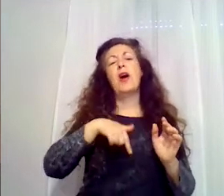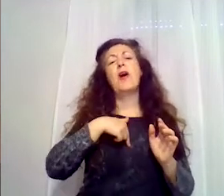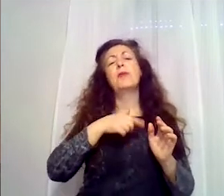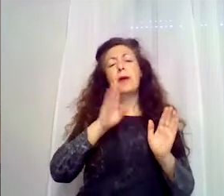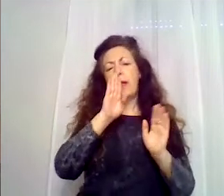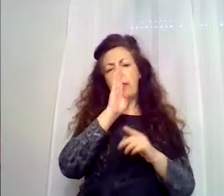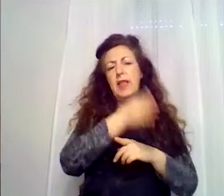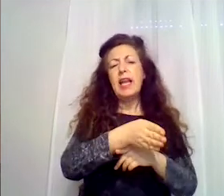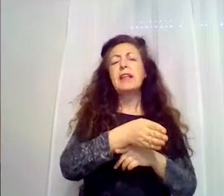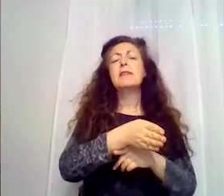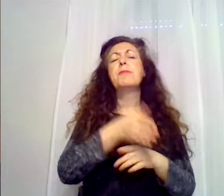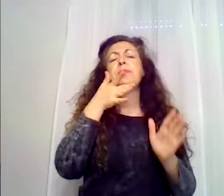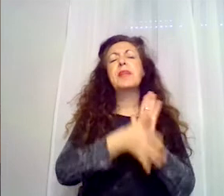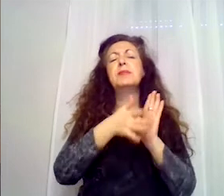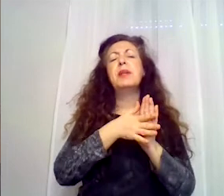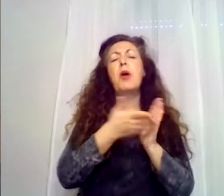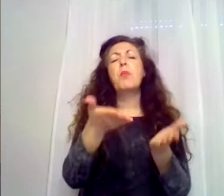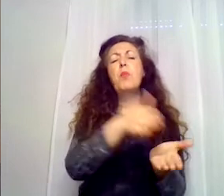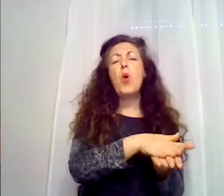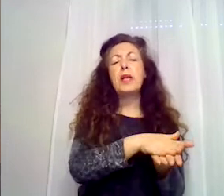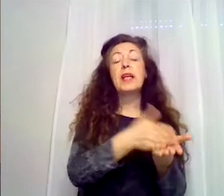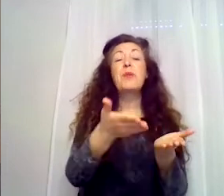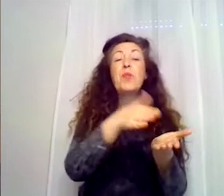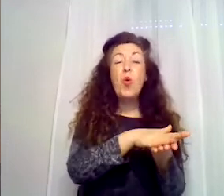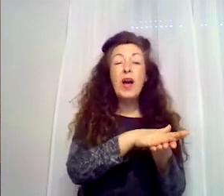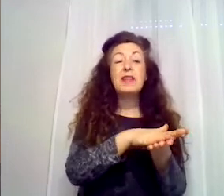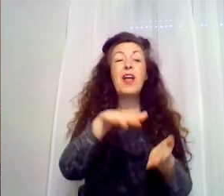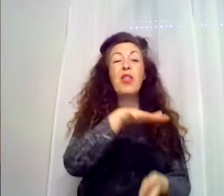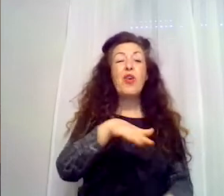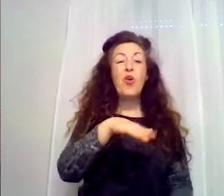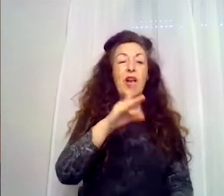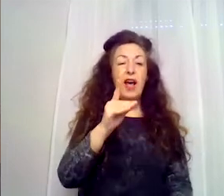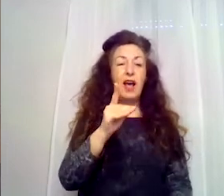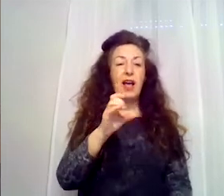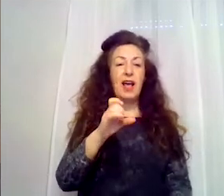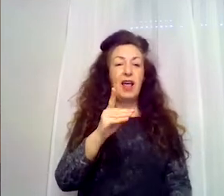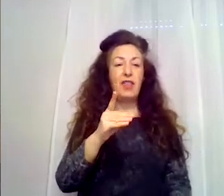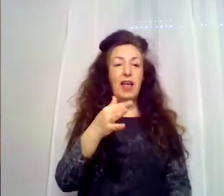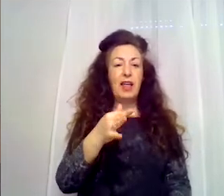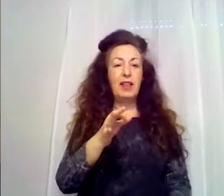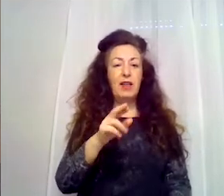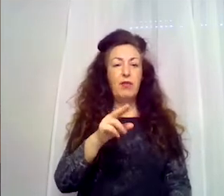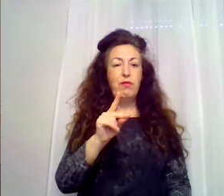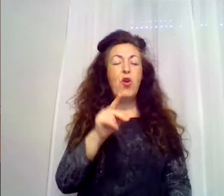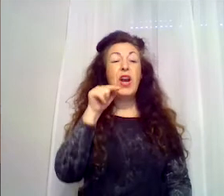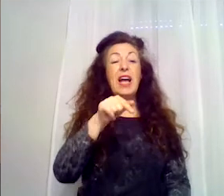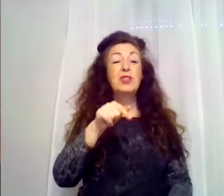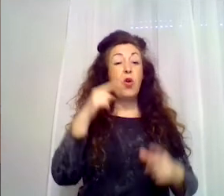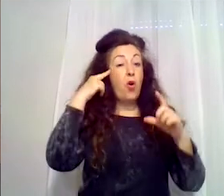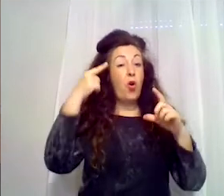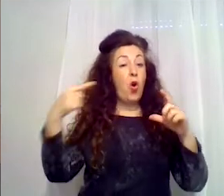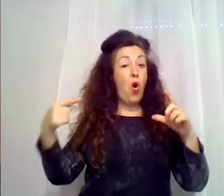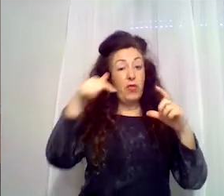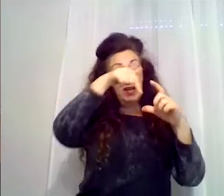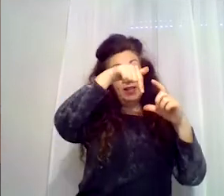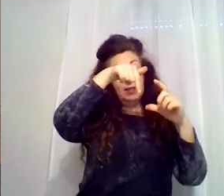más relacionados con su vida personal, con quién tuvo más relación, con quién no, a qué sociedad secreta pudo haber pertenecido. El caso es